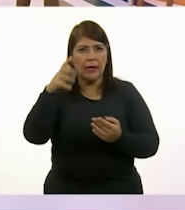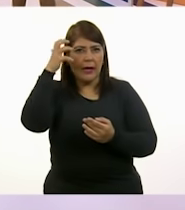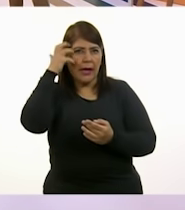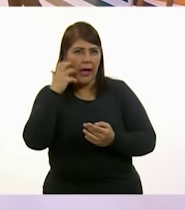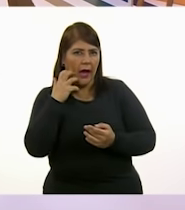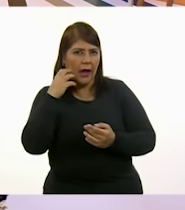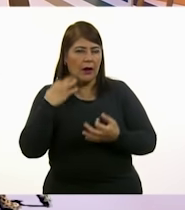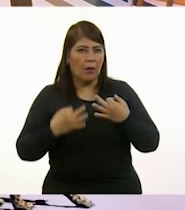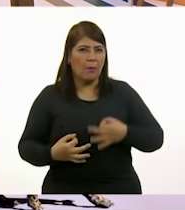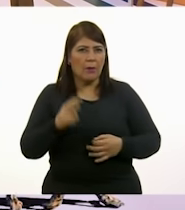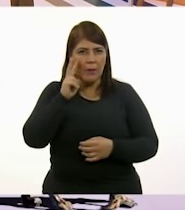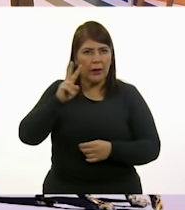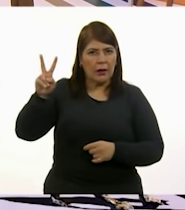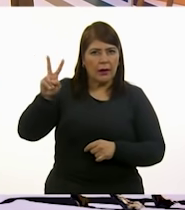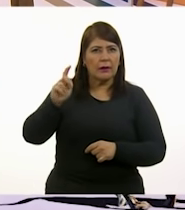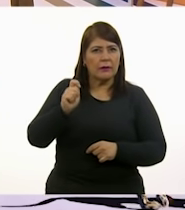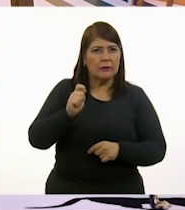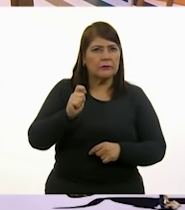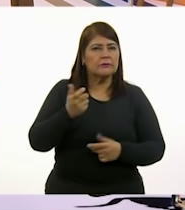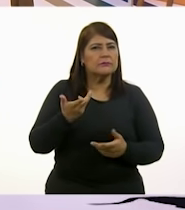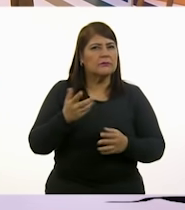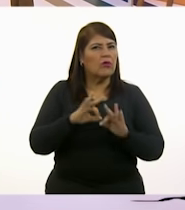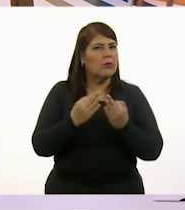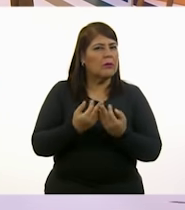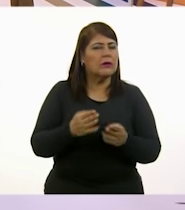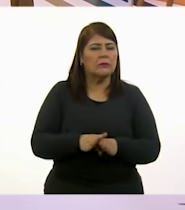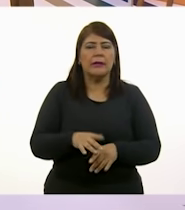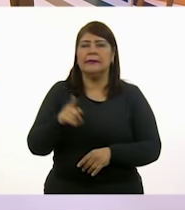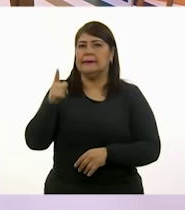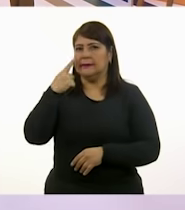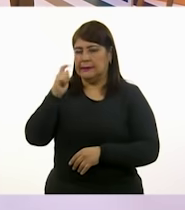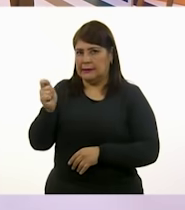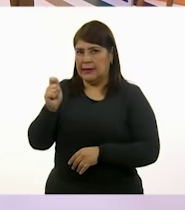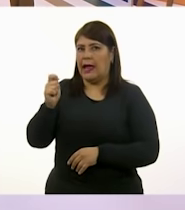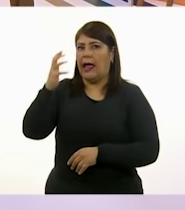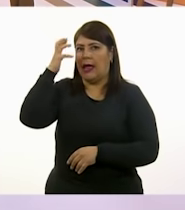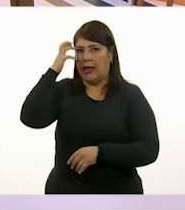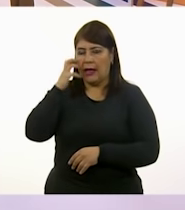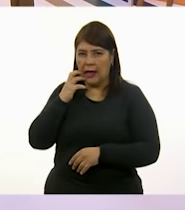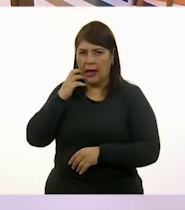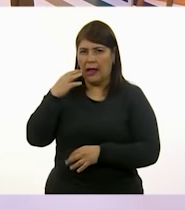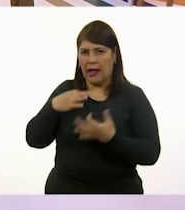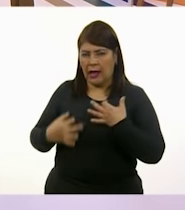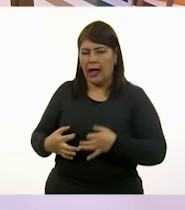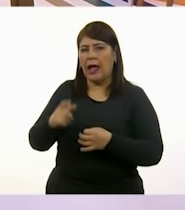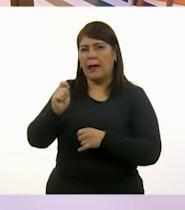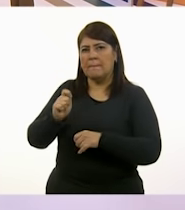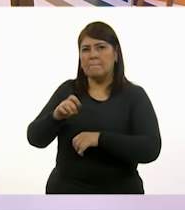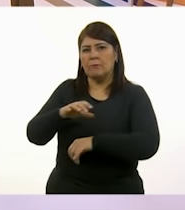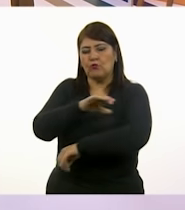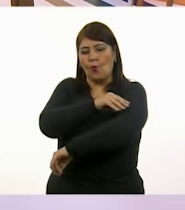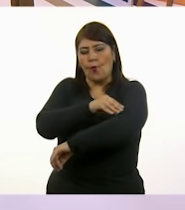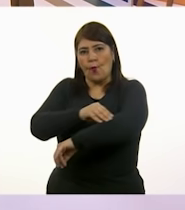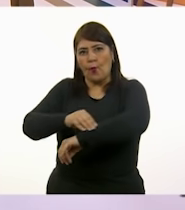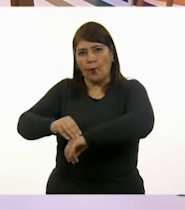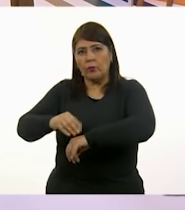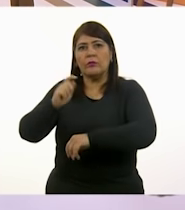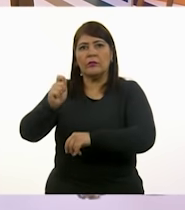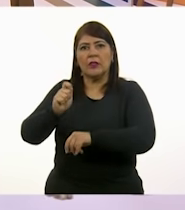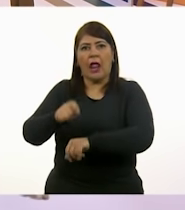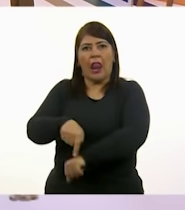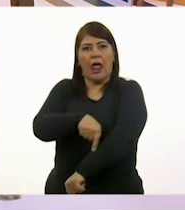Las patas del leopardo son más delgadas y largas Y las patas del